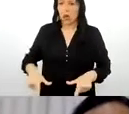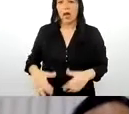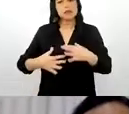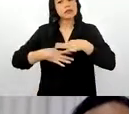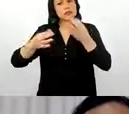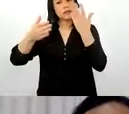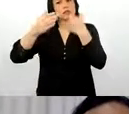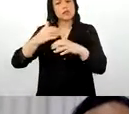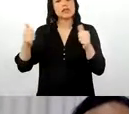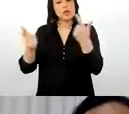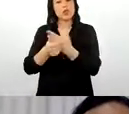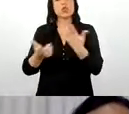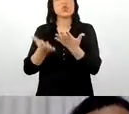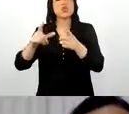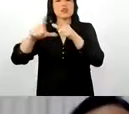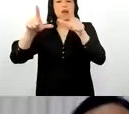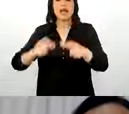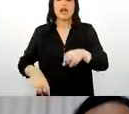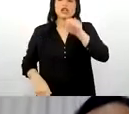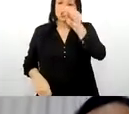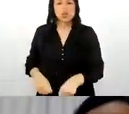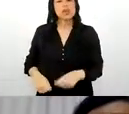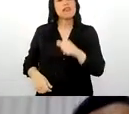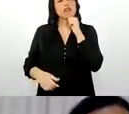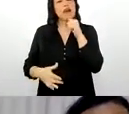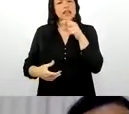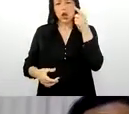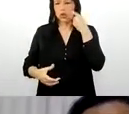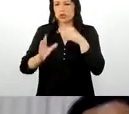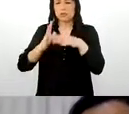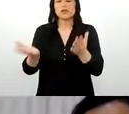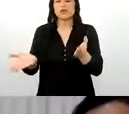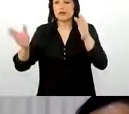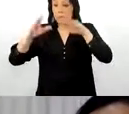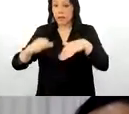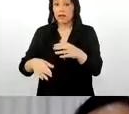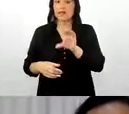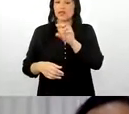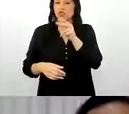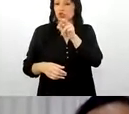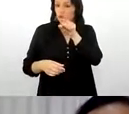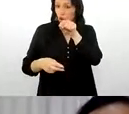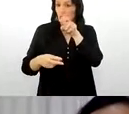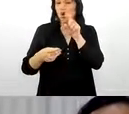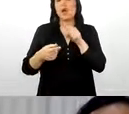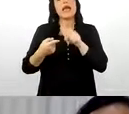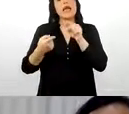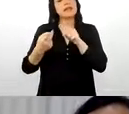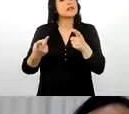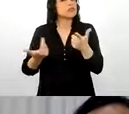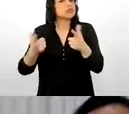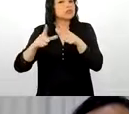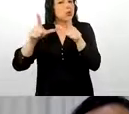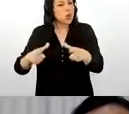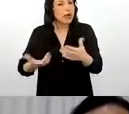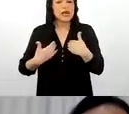Ayacucho es en la zona sur. Es una zona muy poco explorada, pero es el Valle del Sondondo, ¿no? Es un valle pues, que